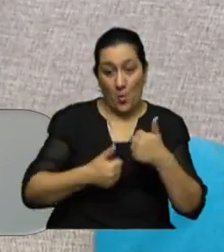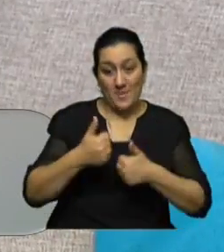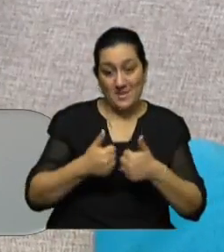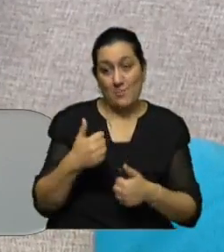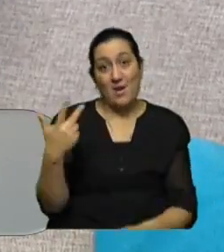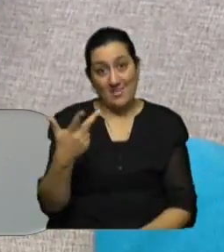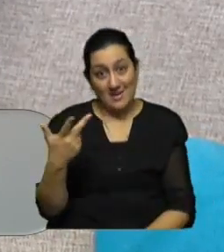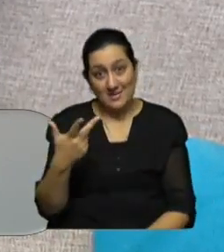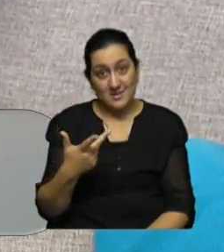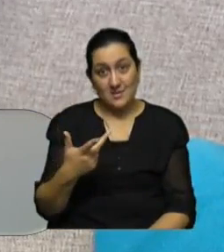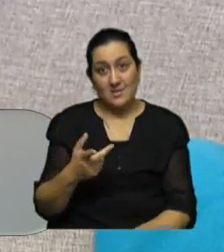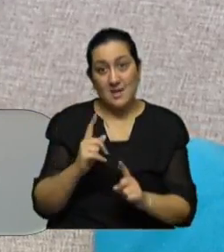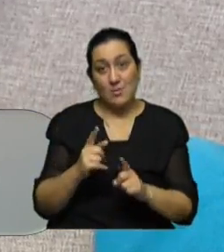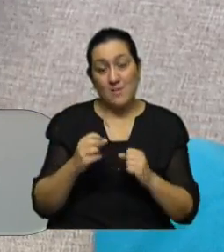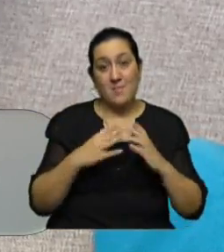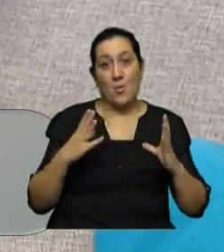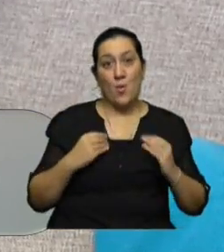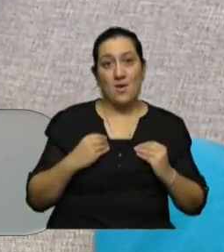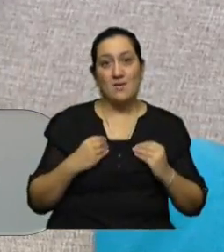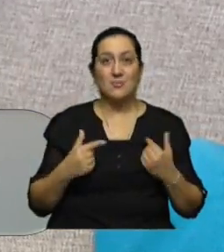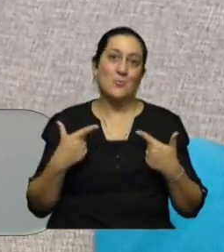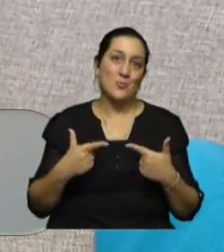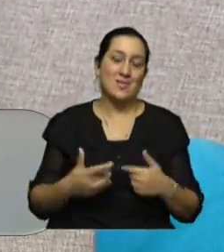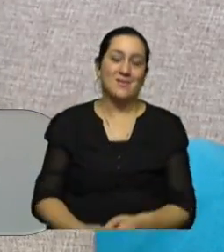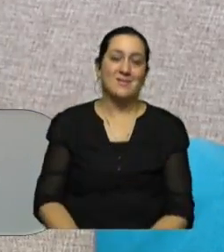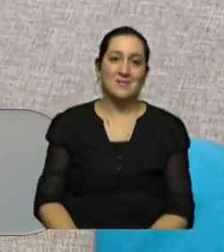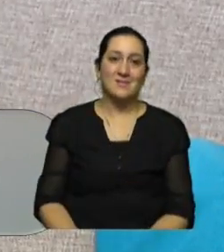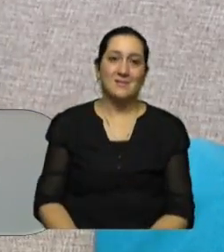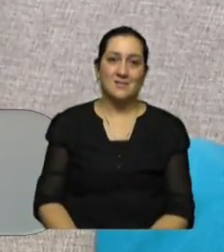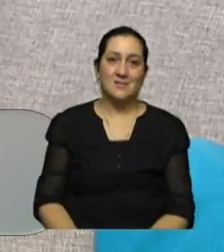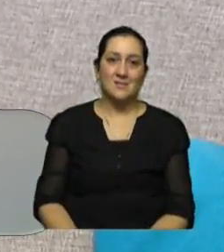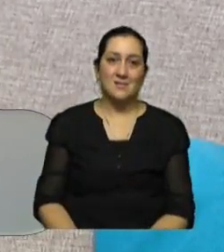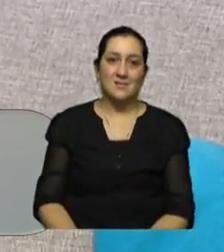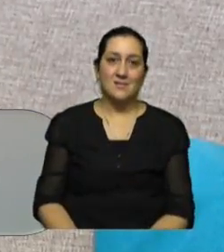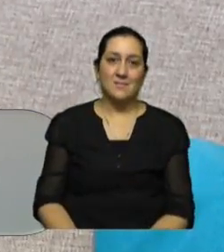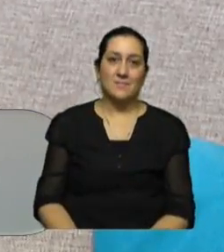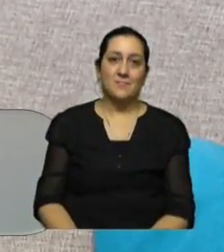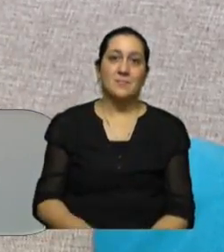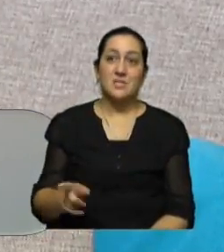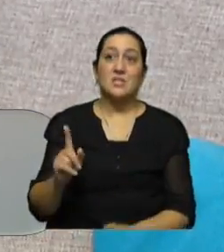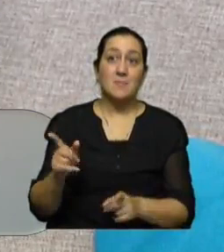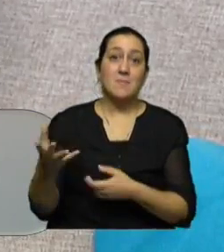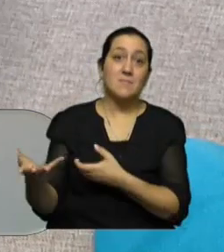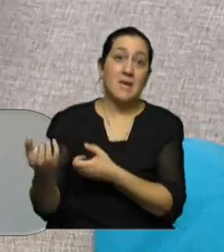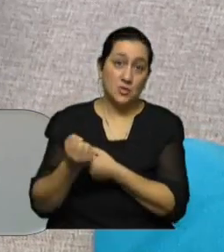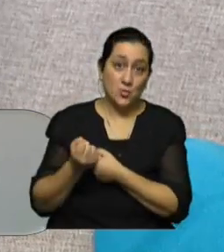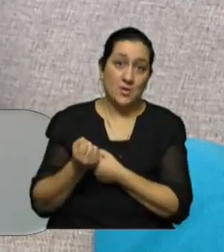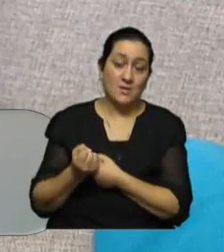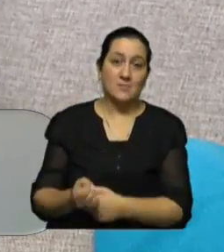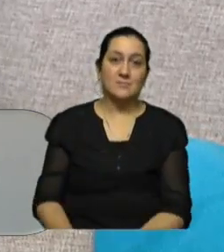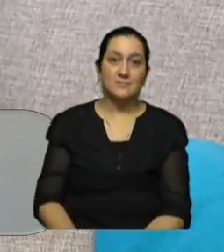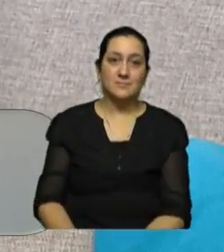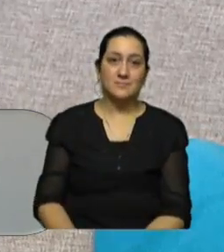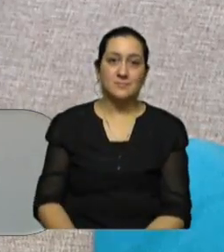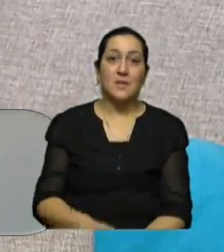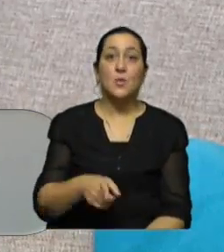3 y éramos de la misma escuela. Tuvimos esa suerte. Y bueno, y ella me ayuda, una de ellas. ¿Y